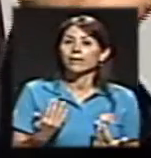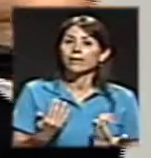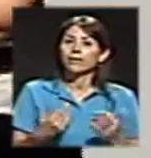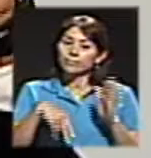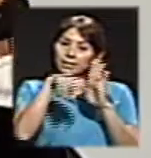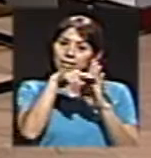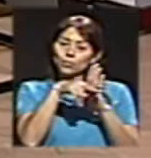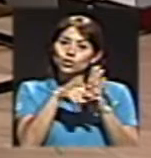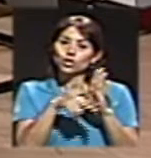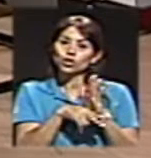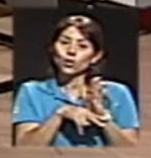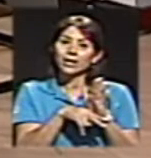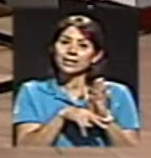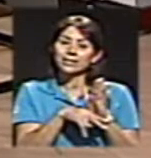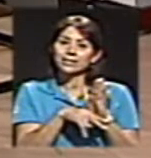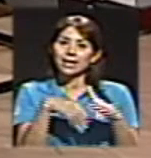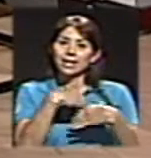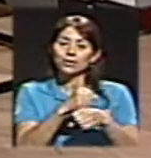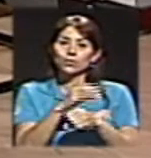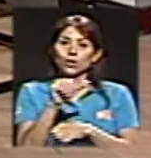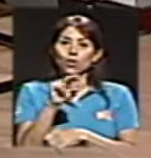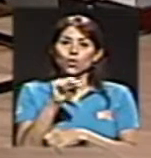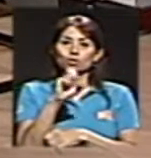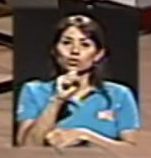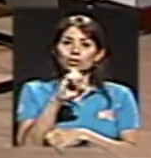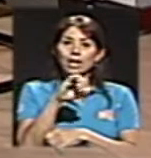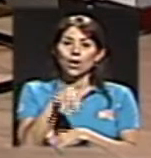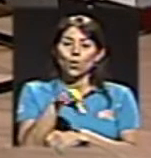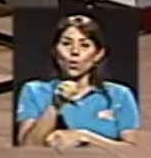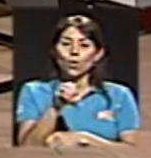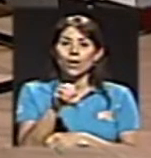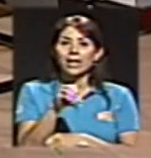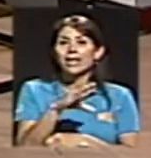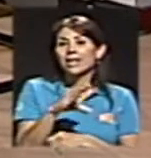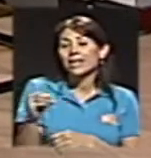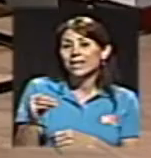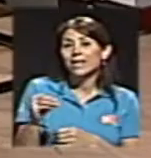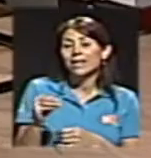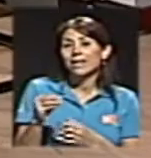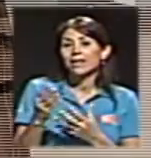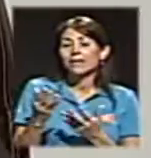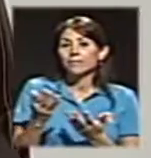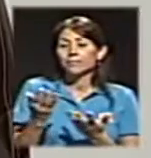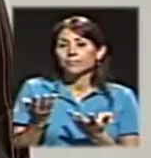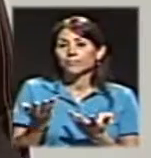disposiciones que el Consejo tomó y la instrumentación que sobre todo SUGEF haría